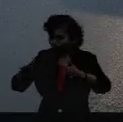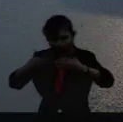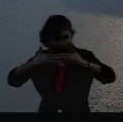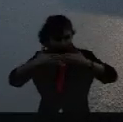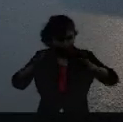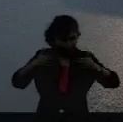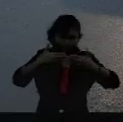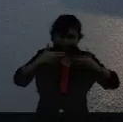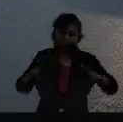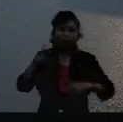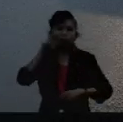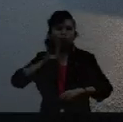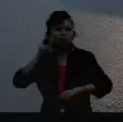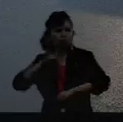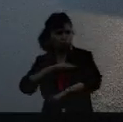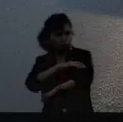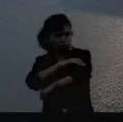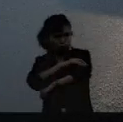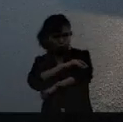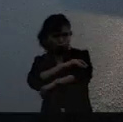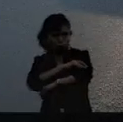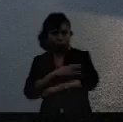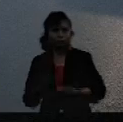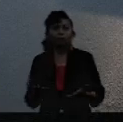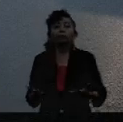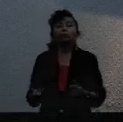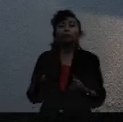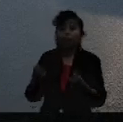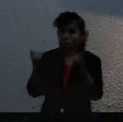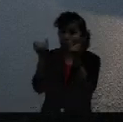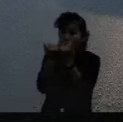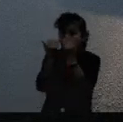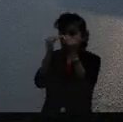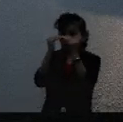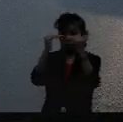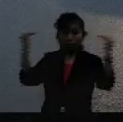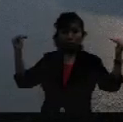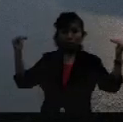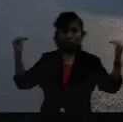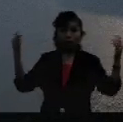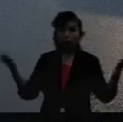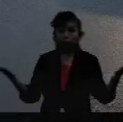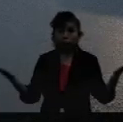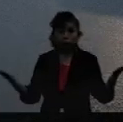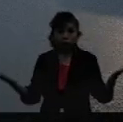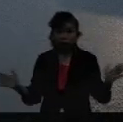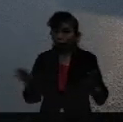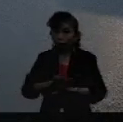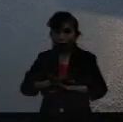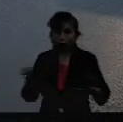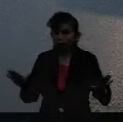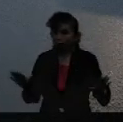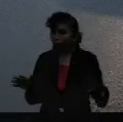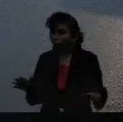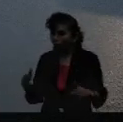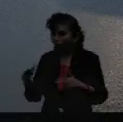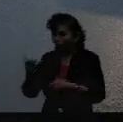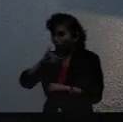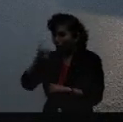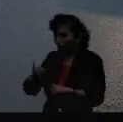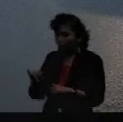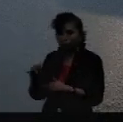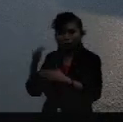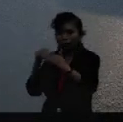empoderamiento de las mujeres y la verdadera igualdad sustantiva que nadie nos vuelva a decir cuando